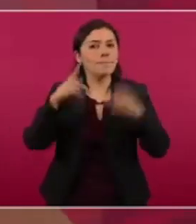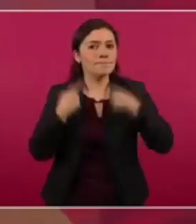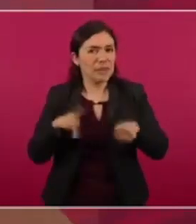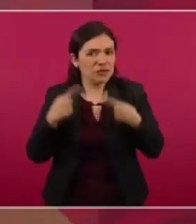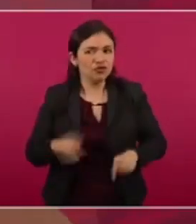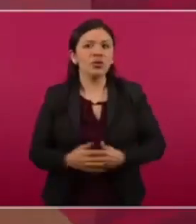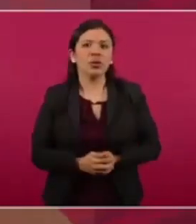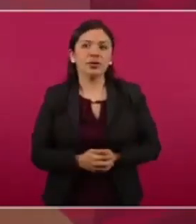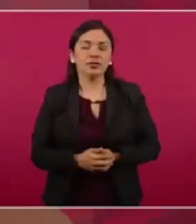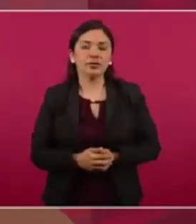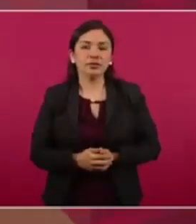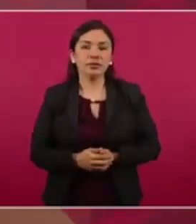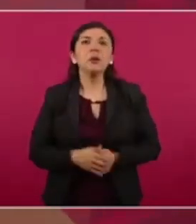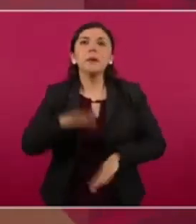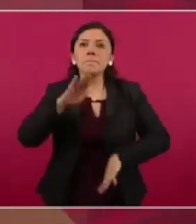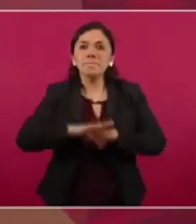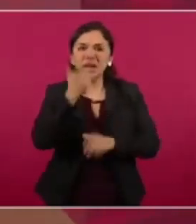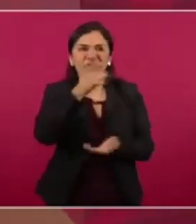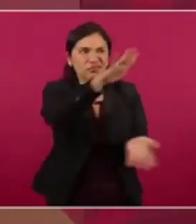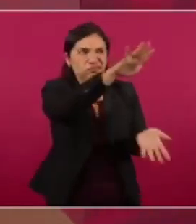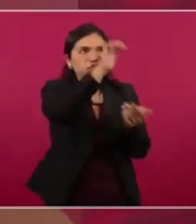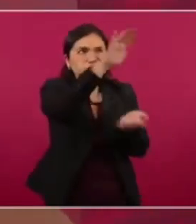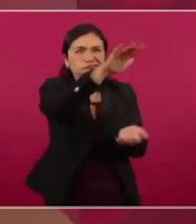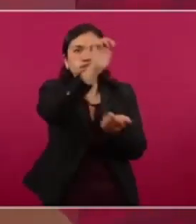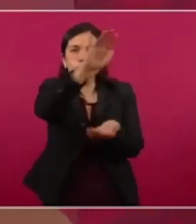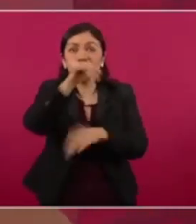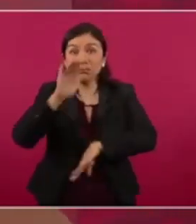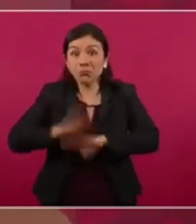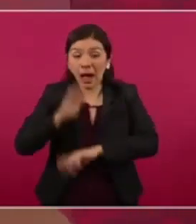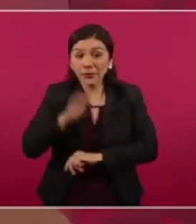aumenta nuestra recaudación.